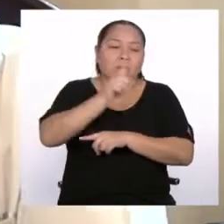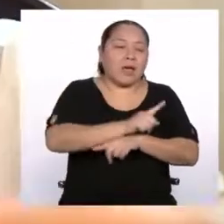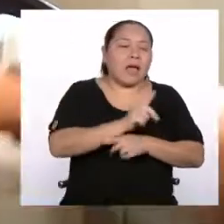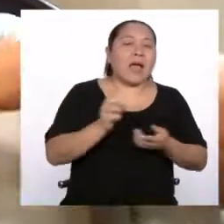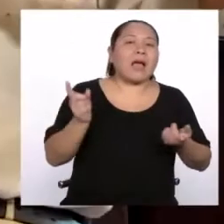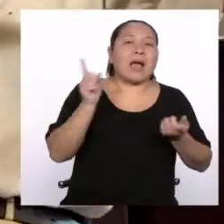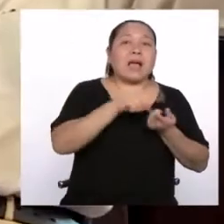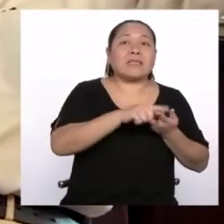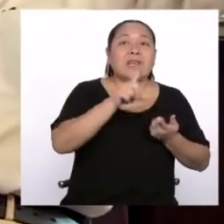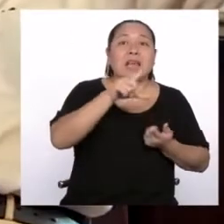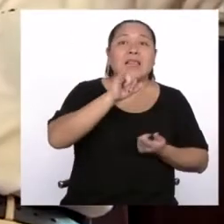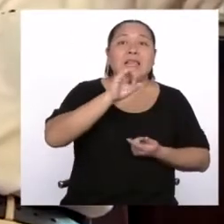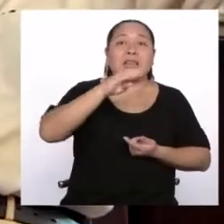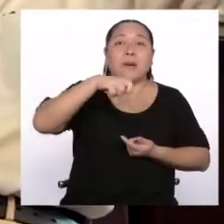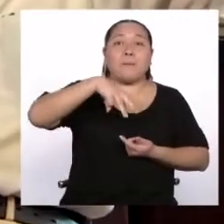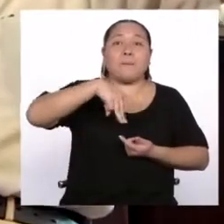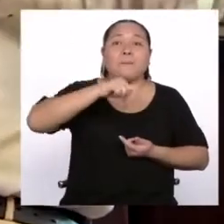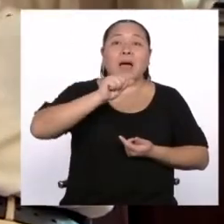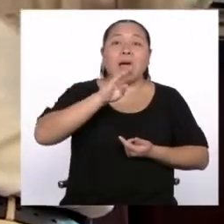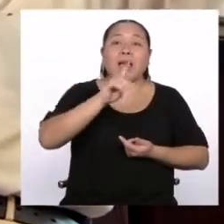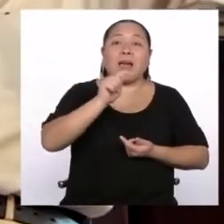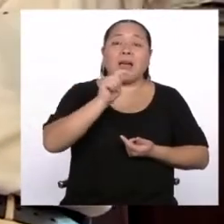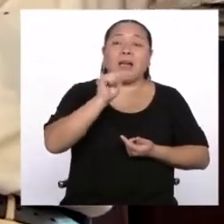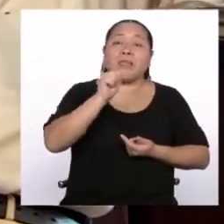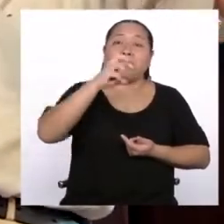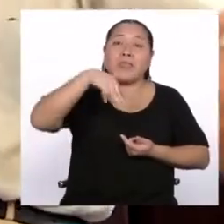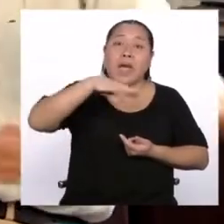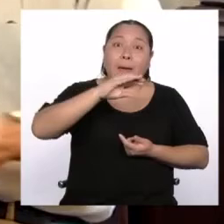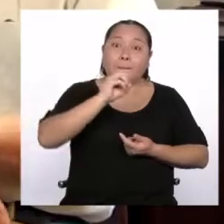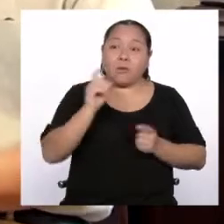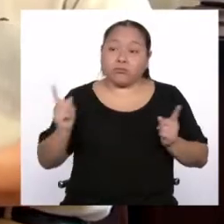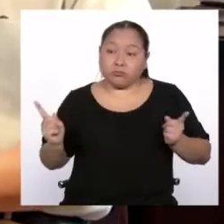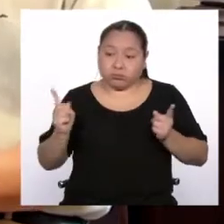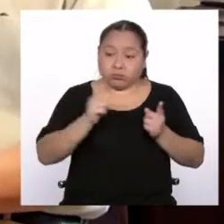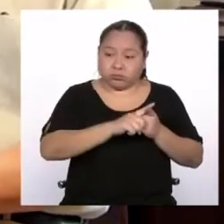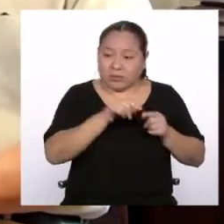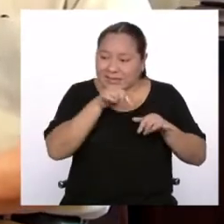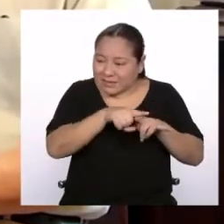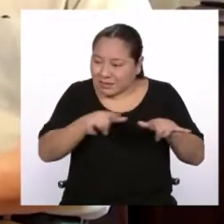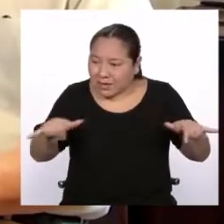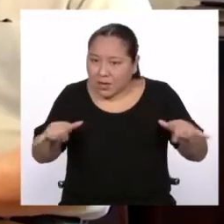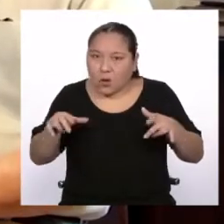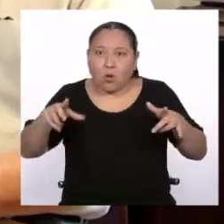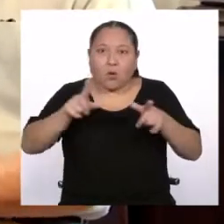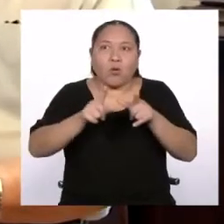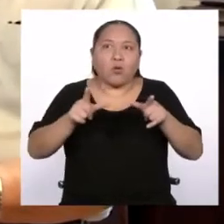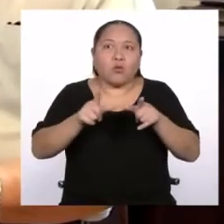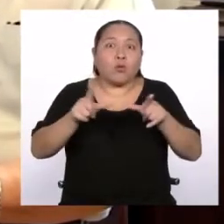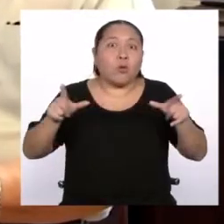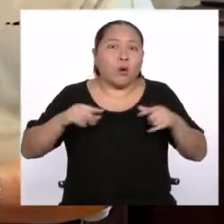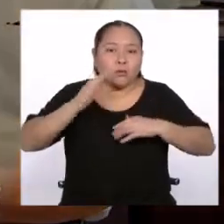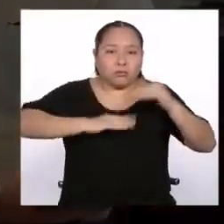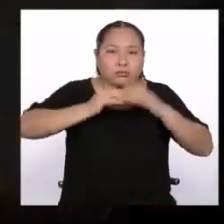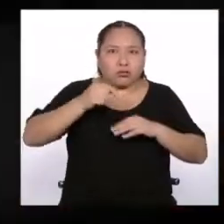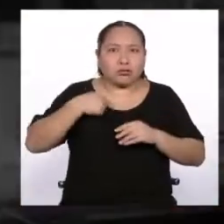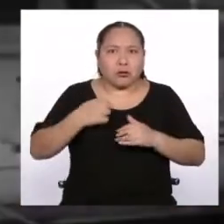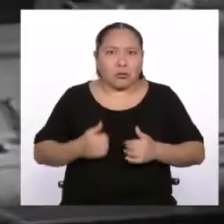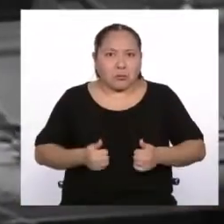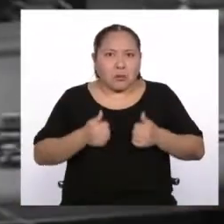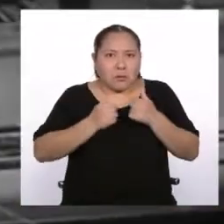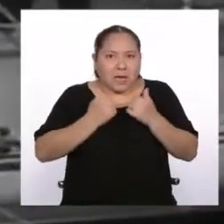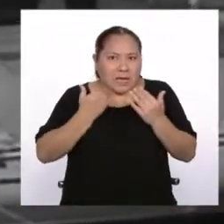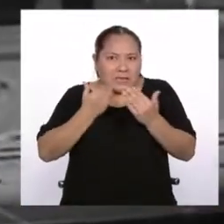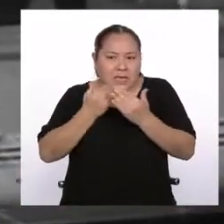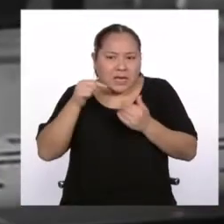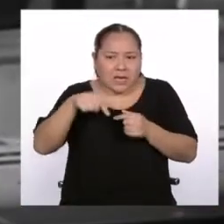Limatambo. Toda esa zona estaba llena, era una ciudad larga que existía. Yo de niño todavía vivía cerca de una de esas